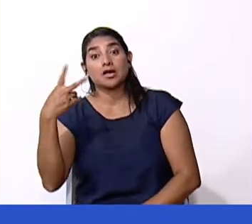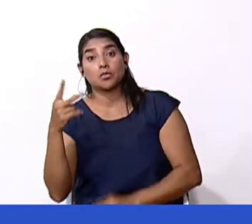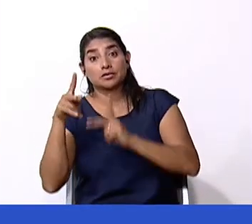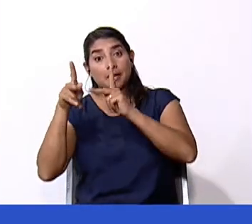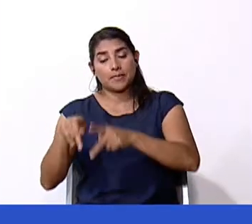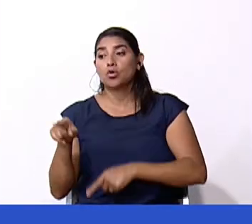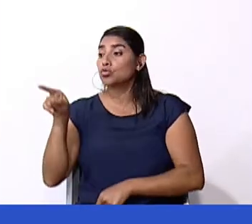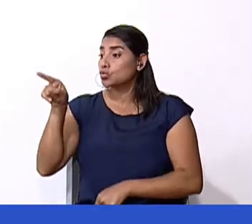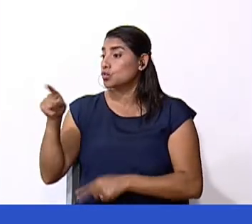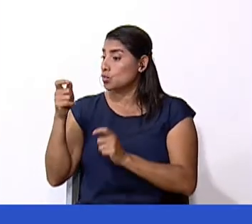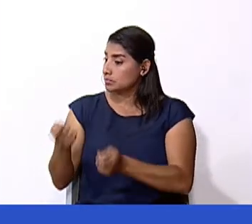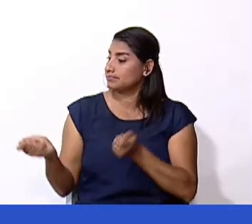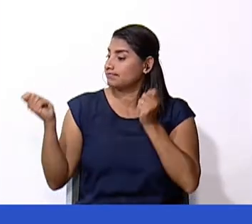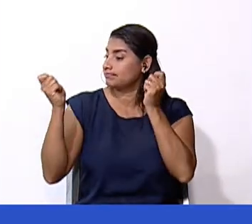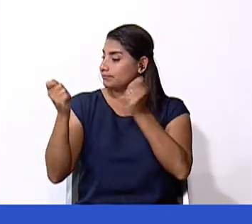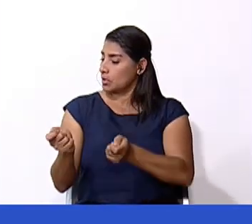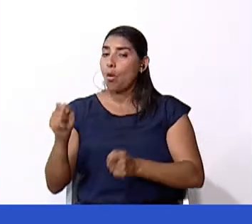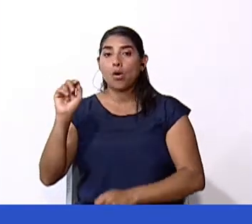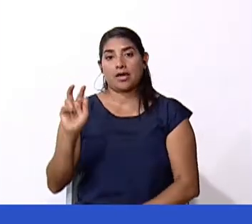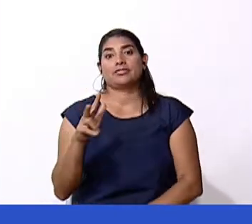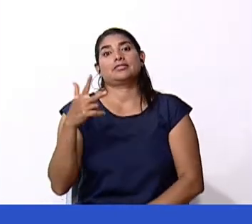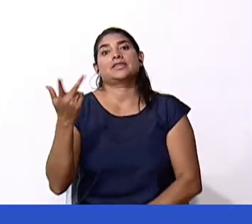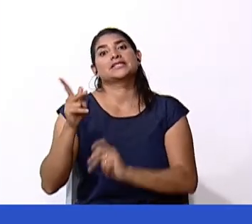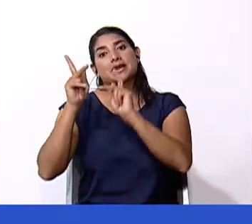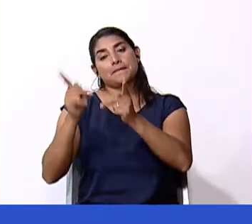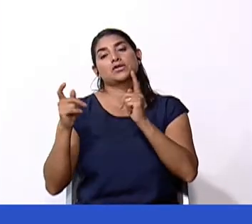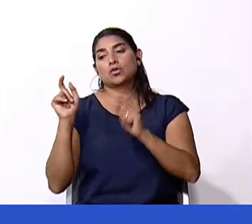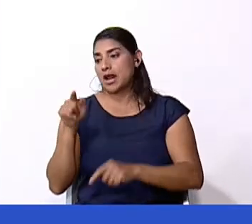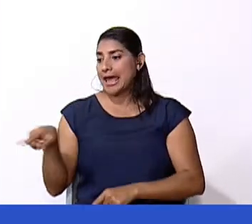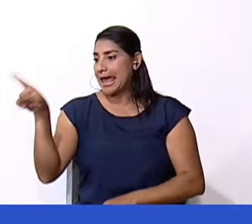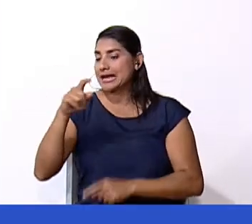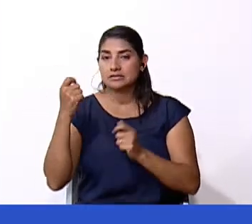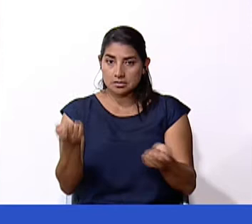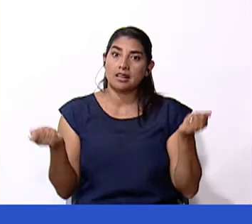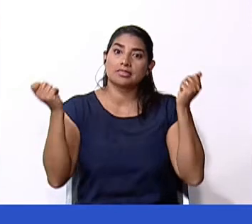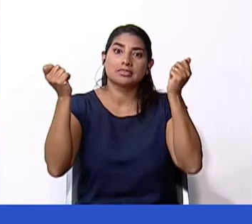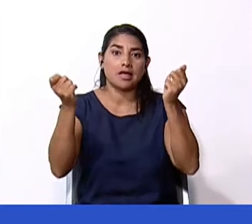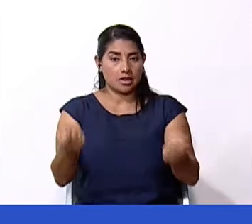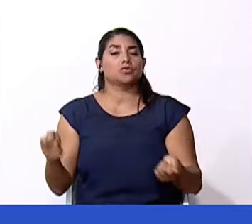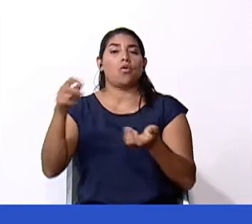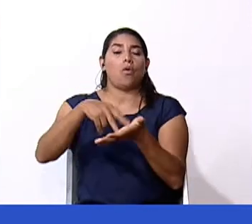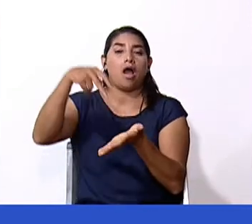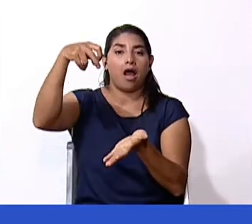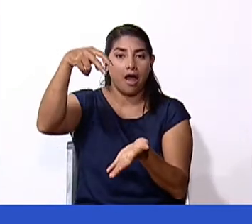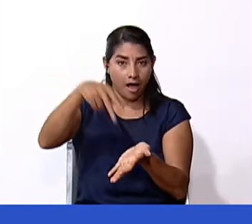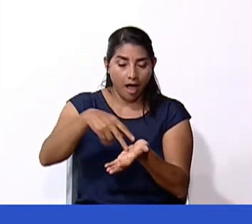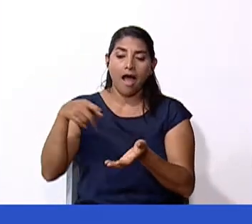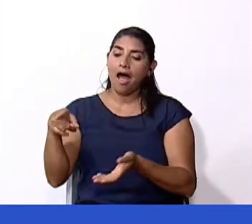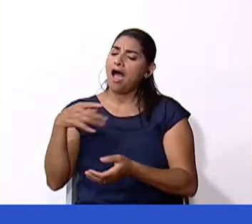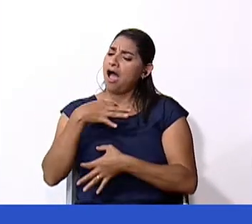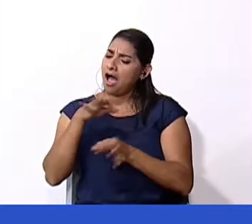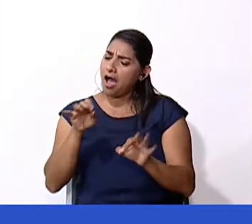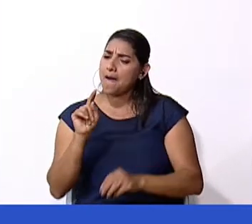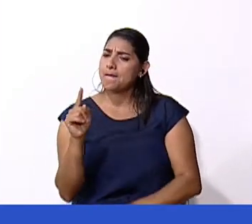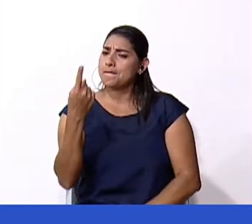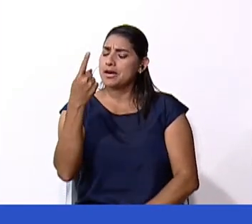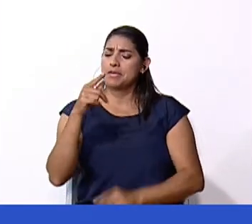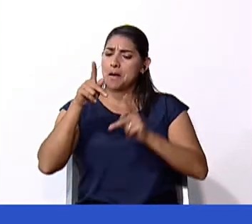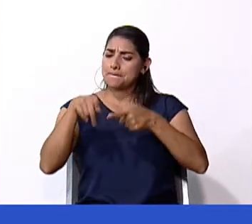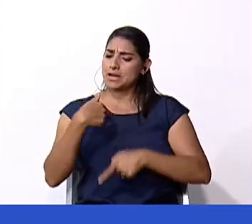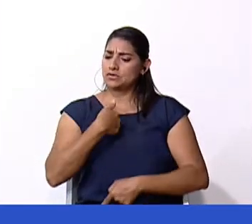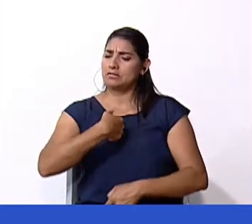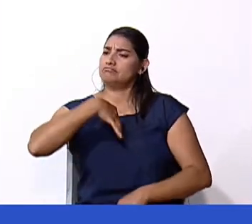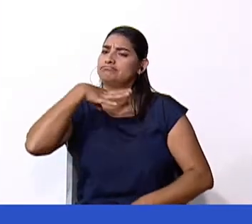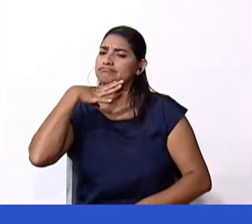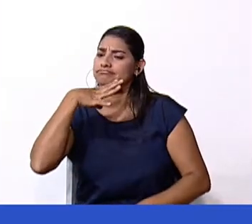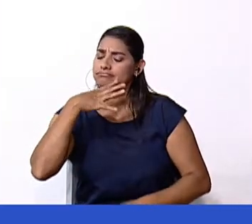singular. Tú saltas la soga. O la tercera persona del singular. Él salta la soga. Es sencillo. Primera es la persona que